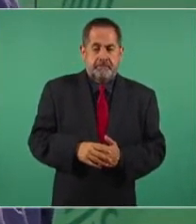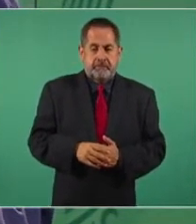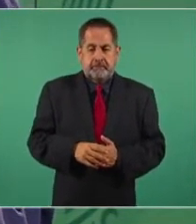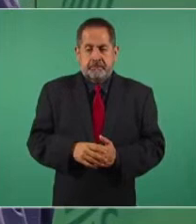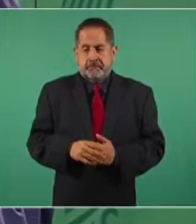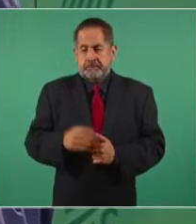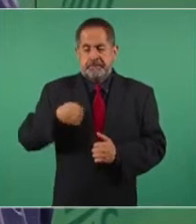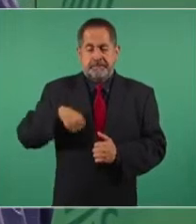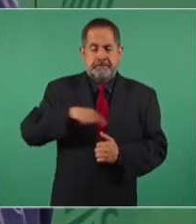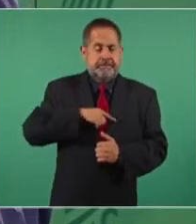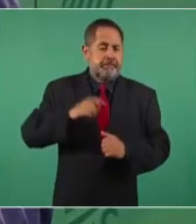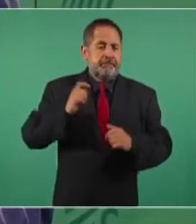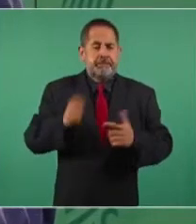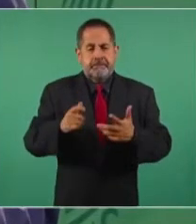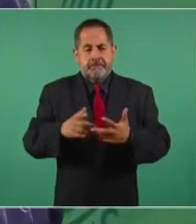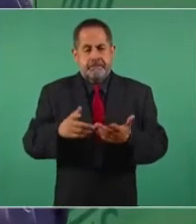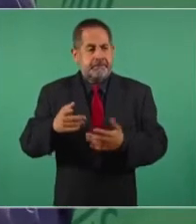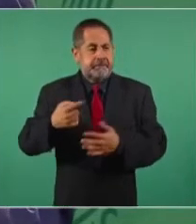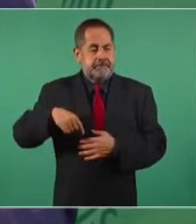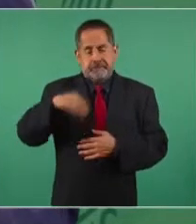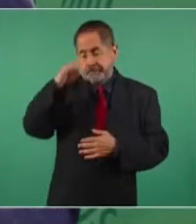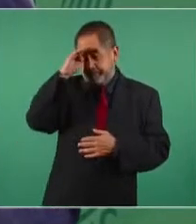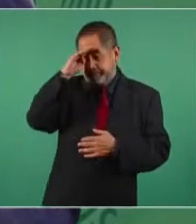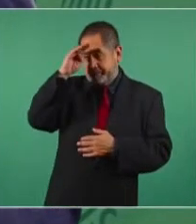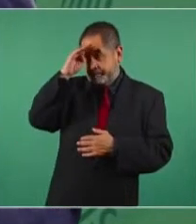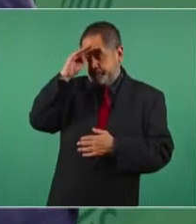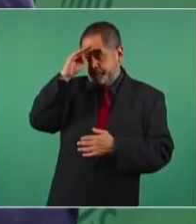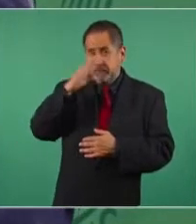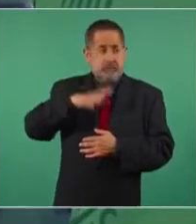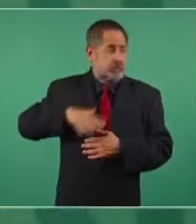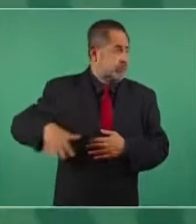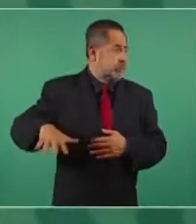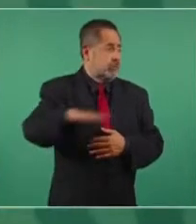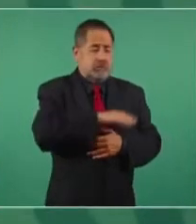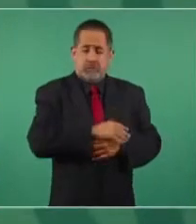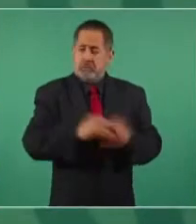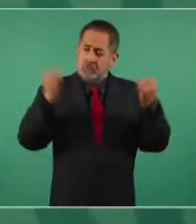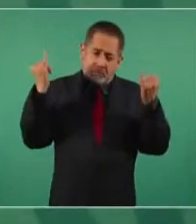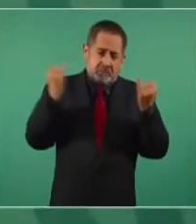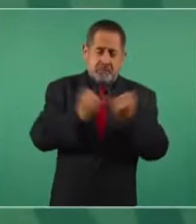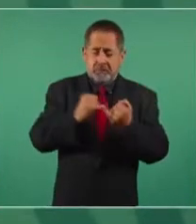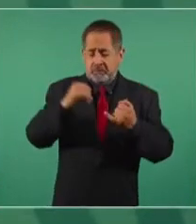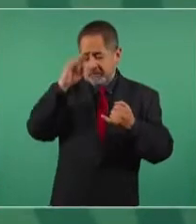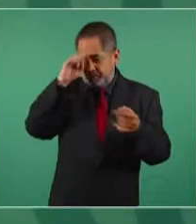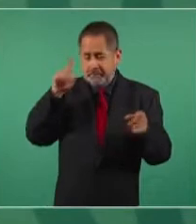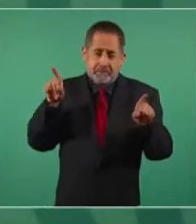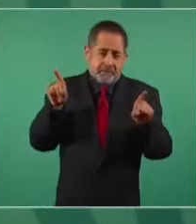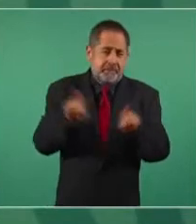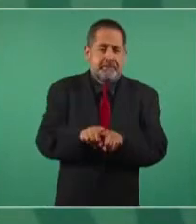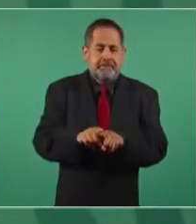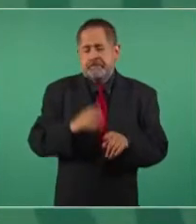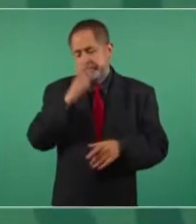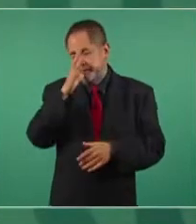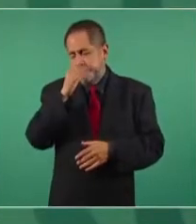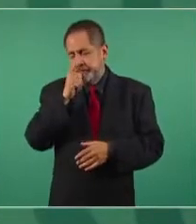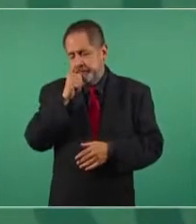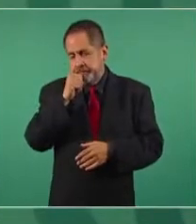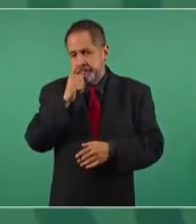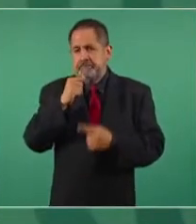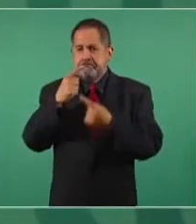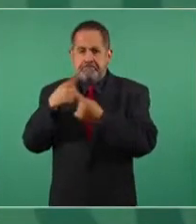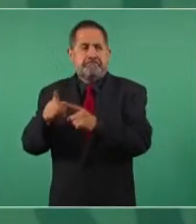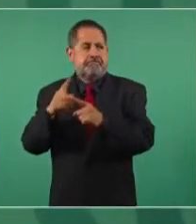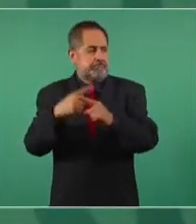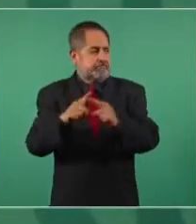tener un pensamiento único eso no corresponde a la democracia